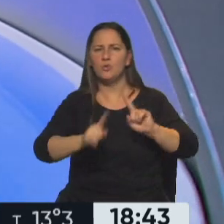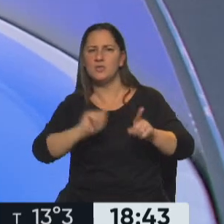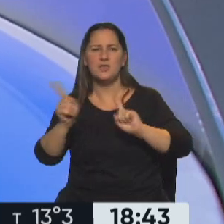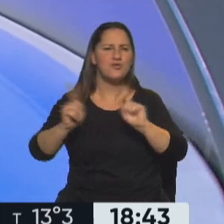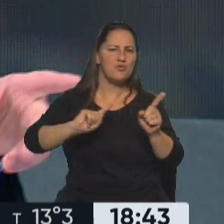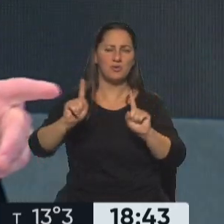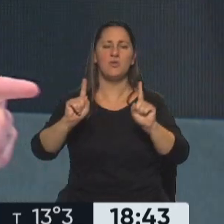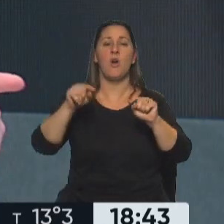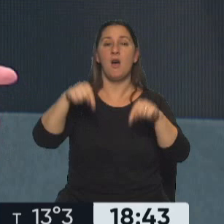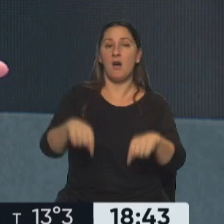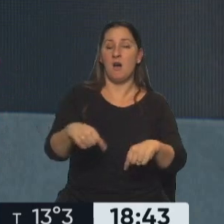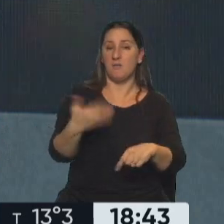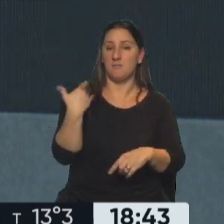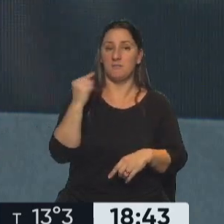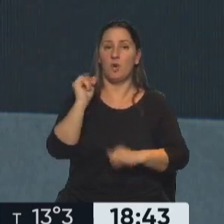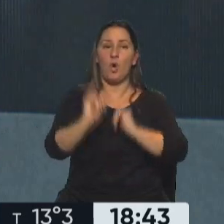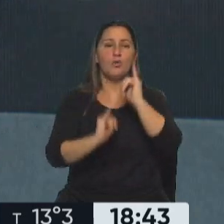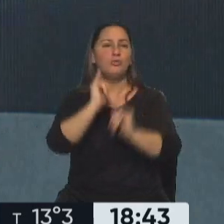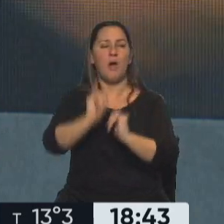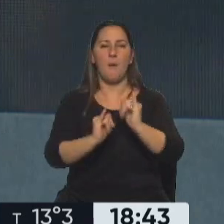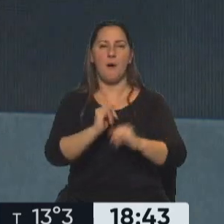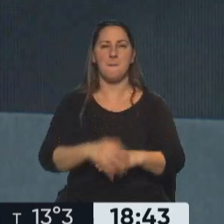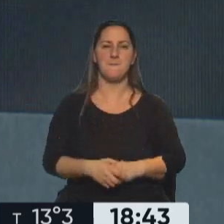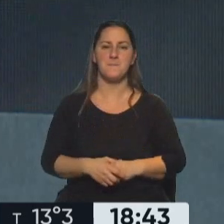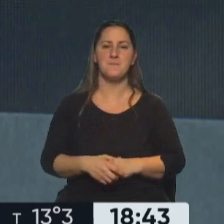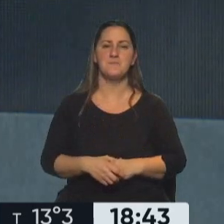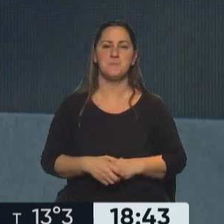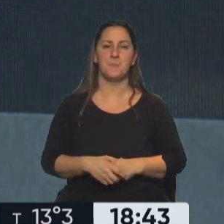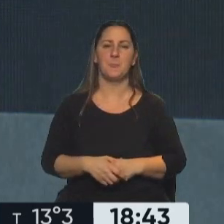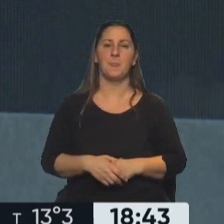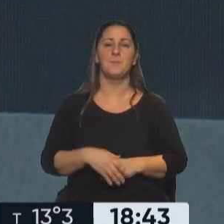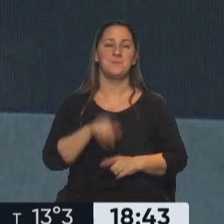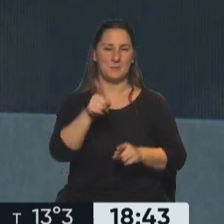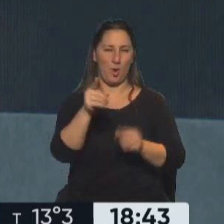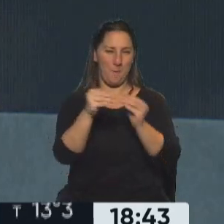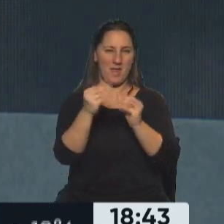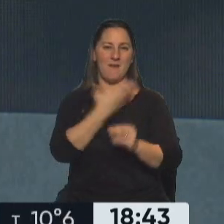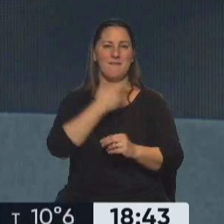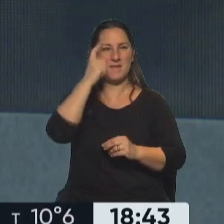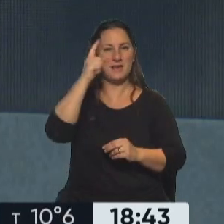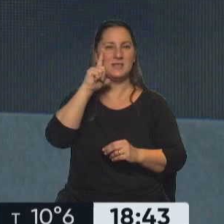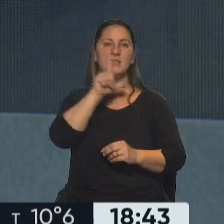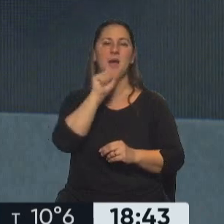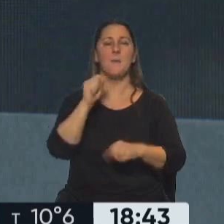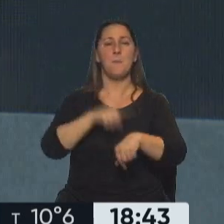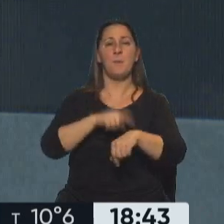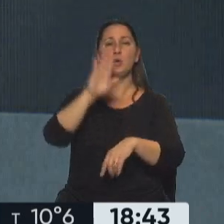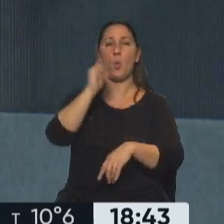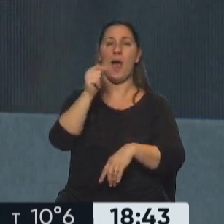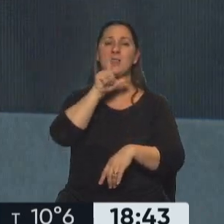y recién mencionaba cuando, con muy buen criterio, Felicita dijo, bueno, cuando designaron a la señora